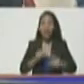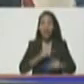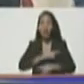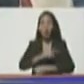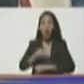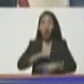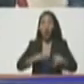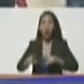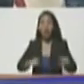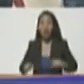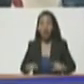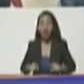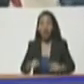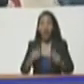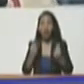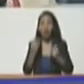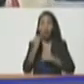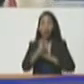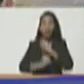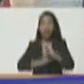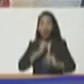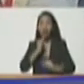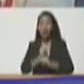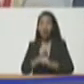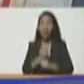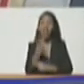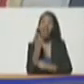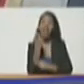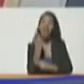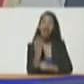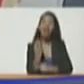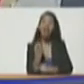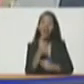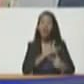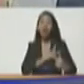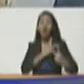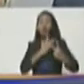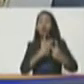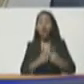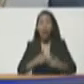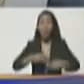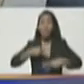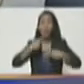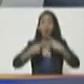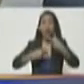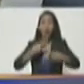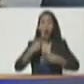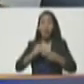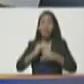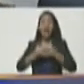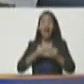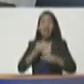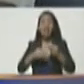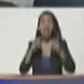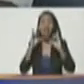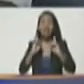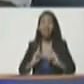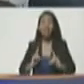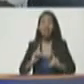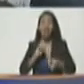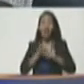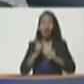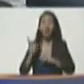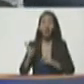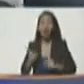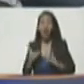económico internacional y la ausencia de voluntad política para revertir las decisiones egoístas